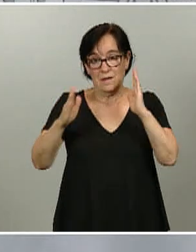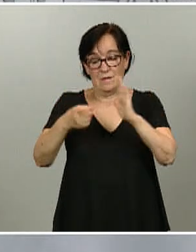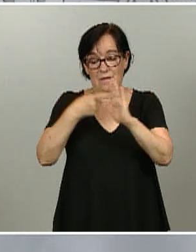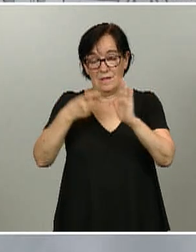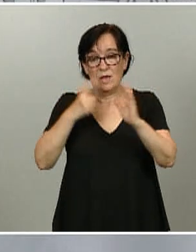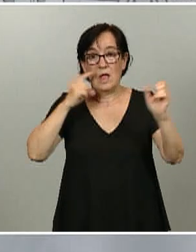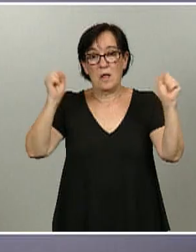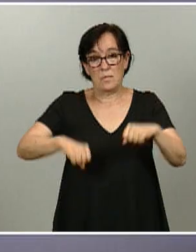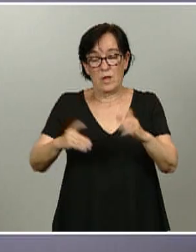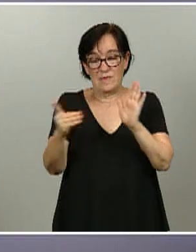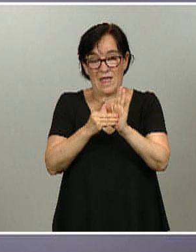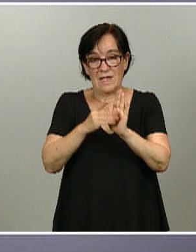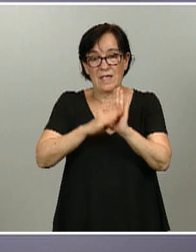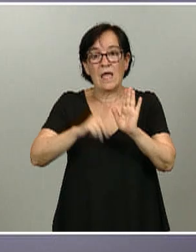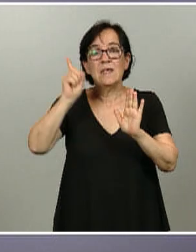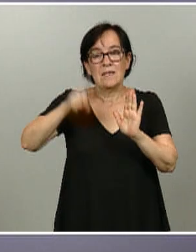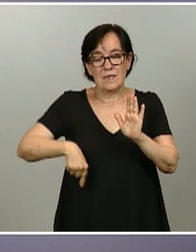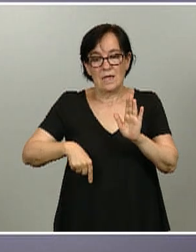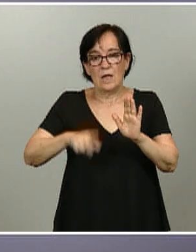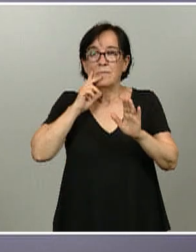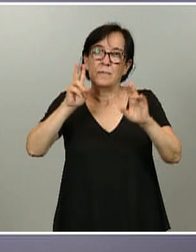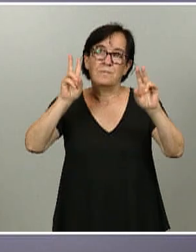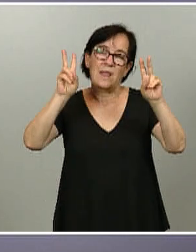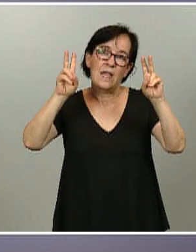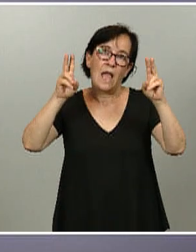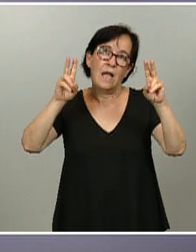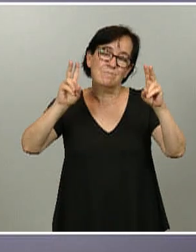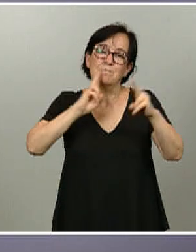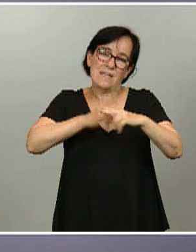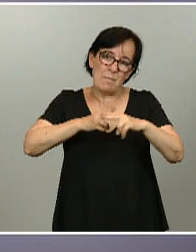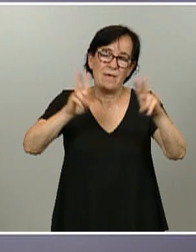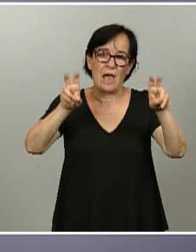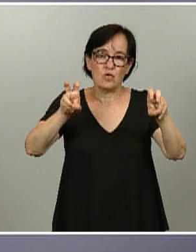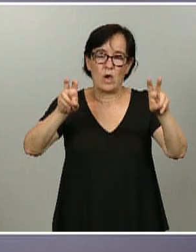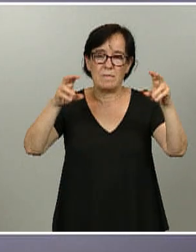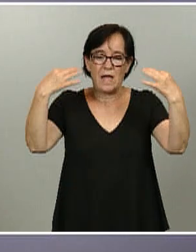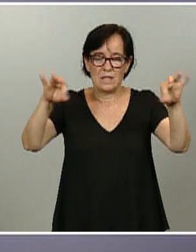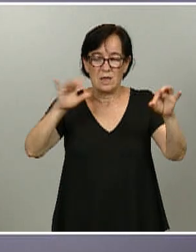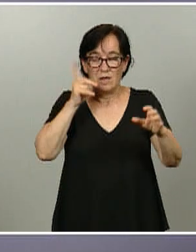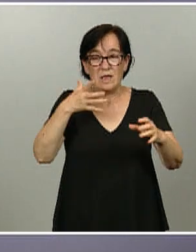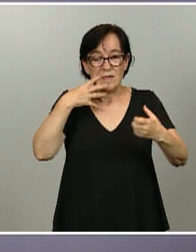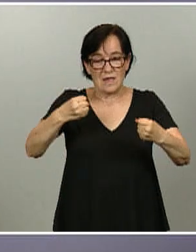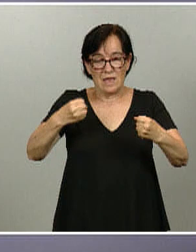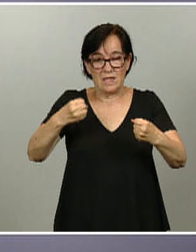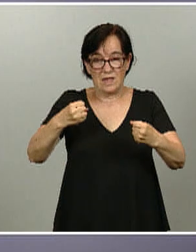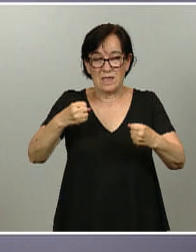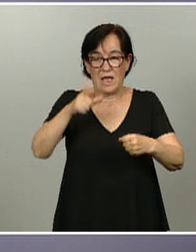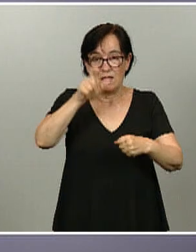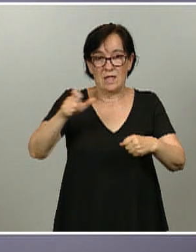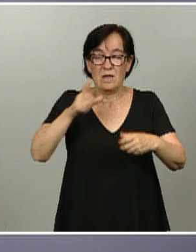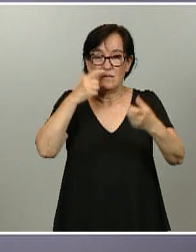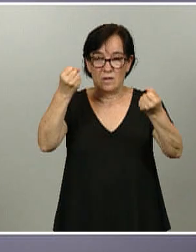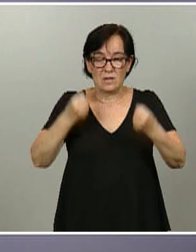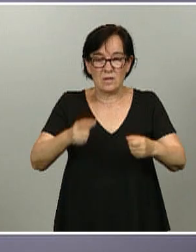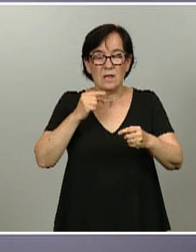decreto también lo será en la llamada nueva normalidad. ¿Esto es porque las autoridades sanitarias españolas tienen constancia de que ha habido transmisión del virus